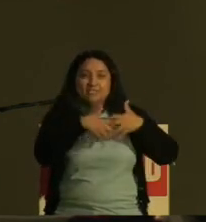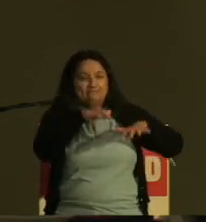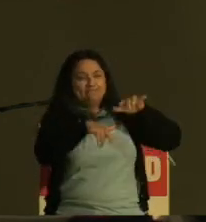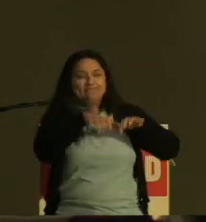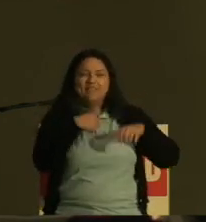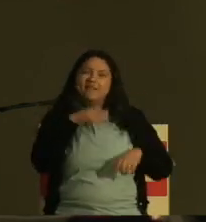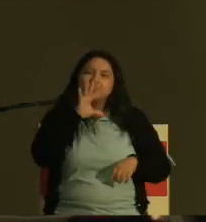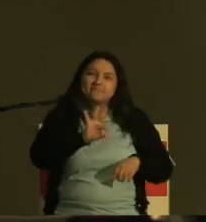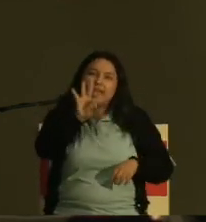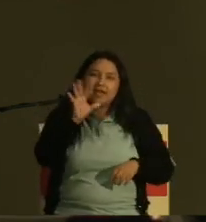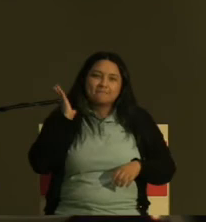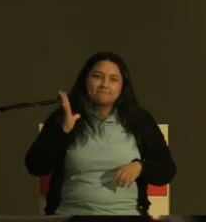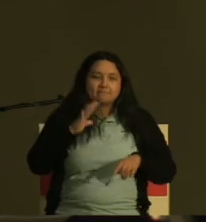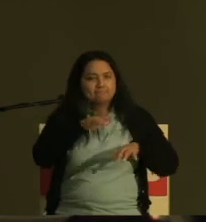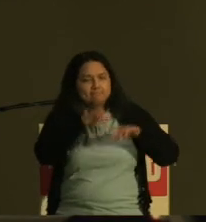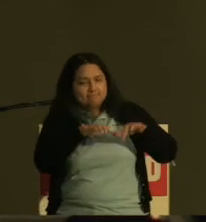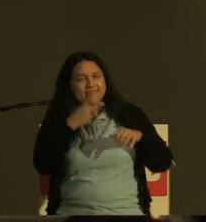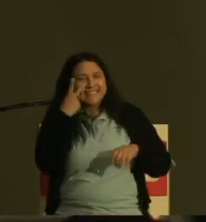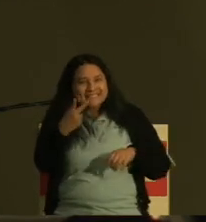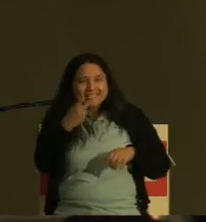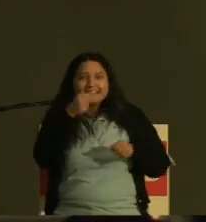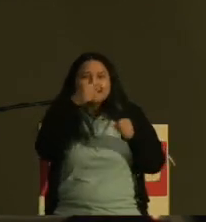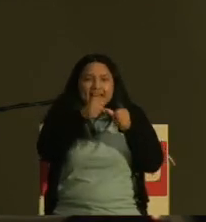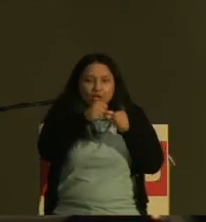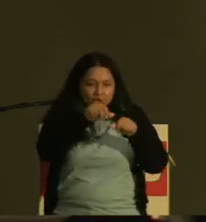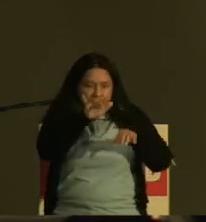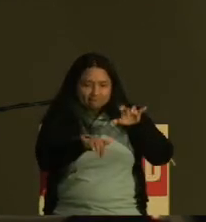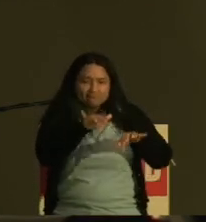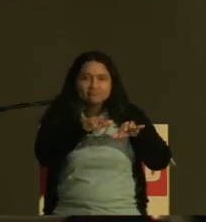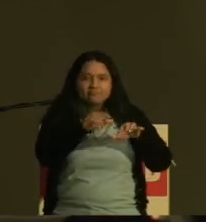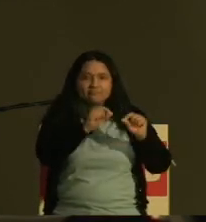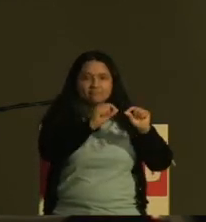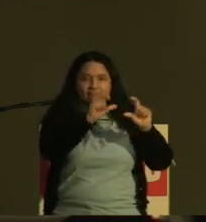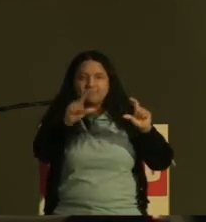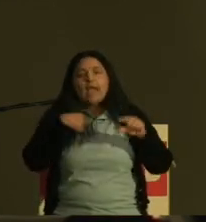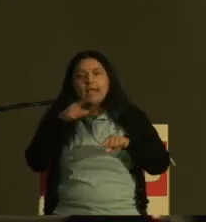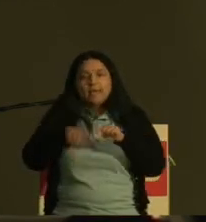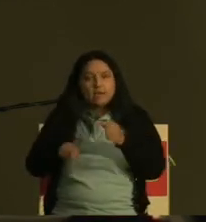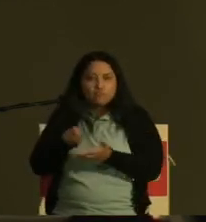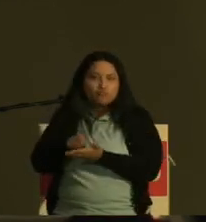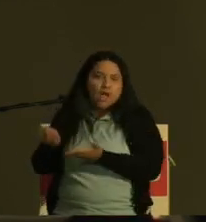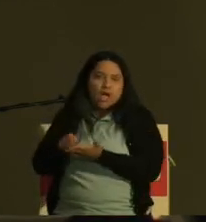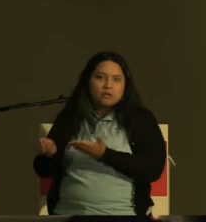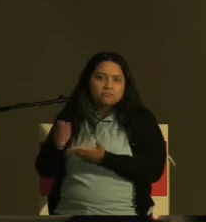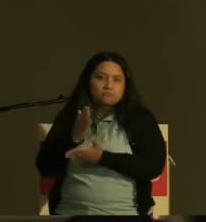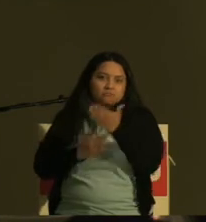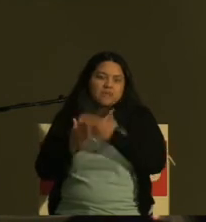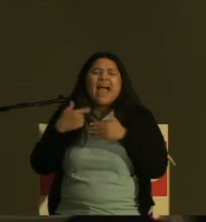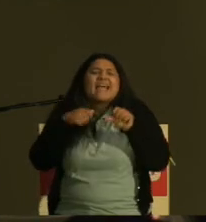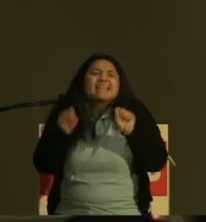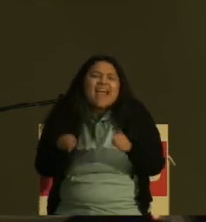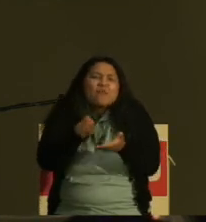y me maravillé de ver mi letra en letra impresa, porque yo no puedo escribir a mano, ¿no? Porque... O sea, no puedo, o sea, sí puedo, pero no